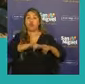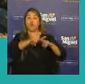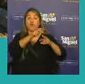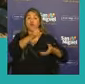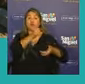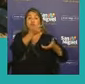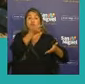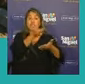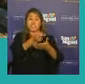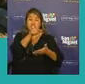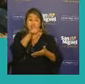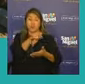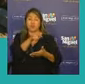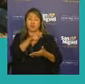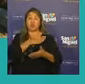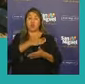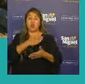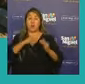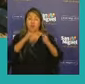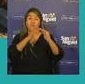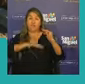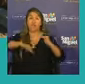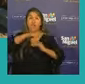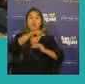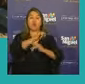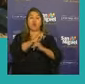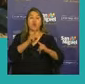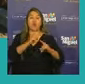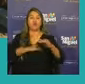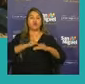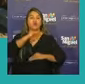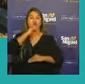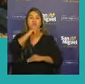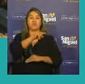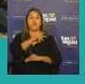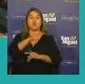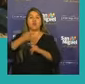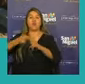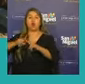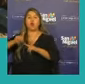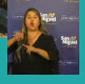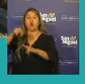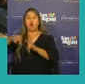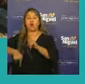es la Plaza Bismarck. Hoy día la Plaza Bismarck es...